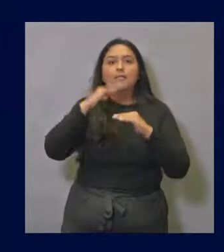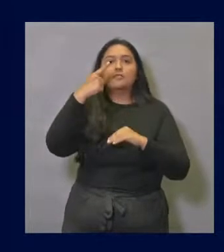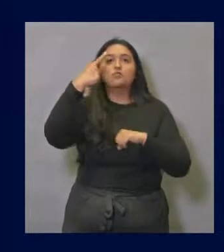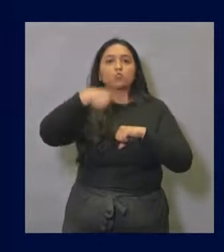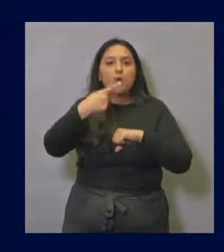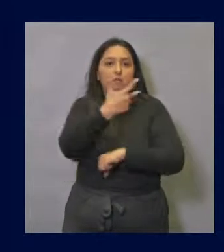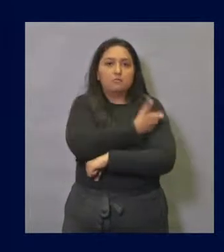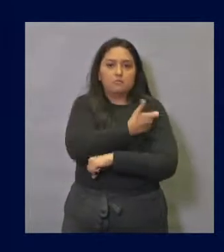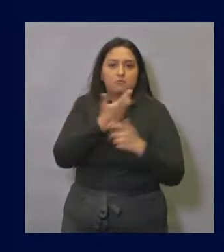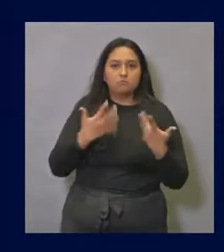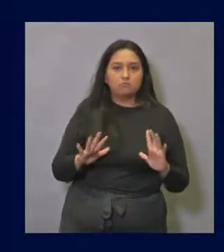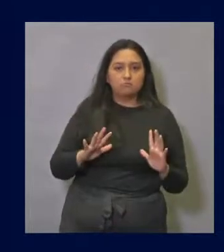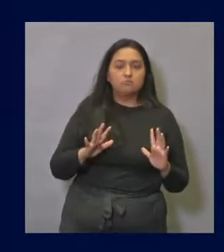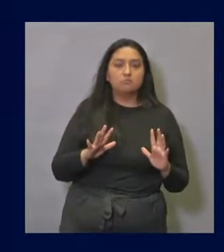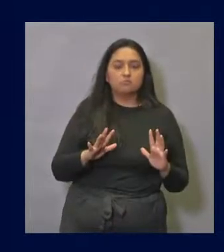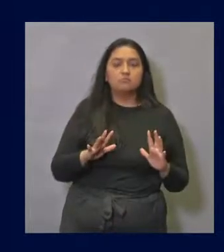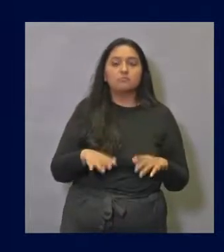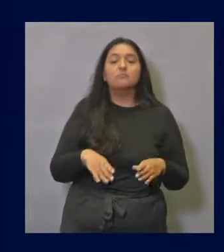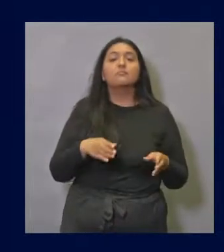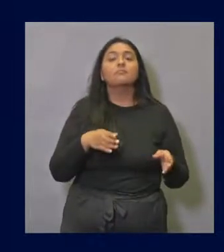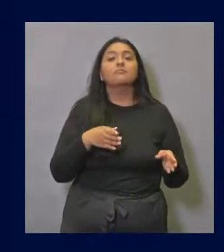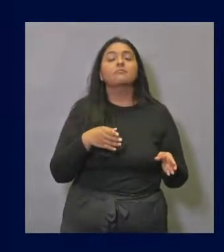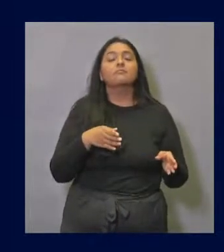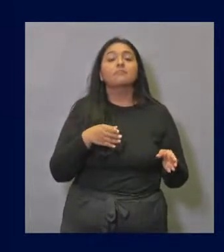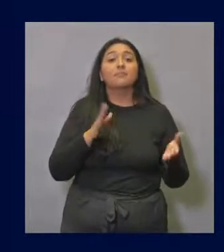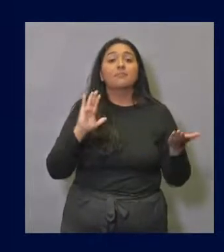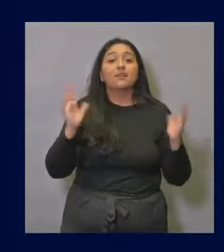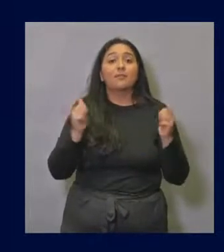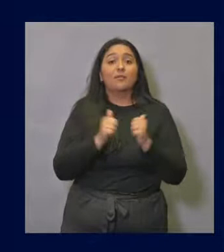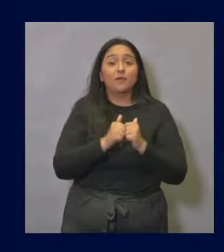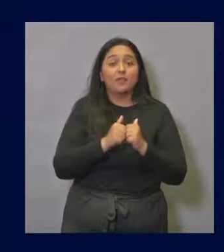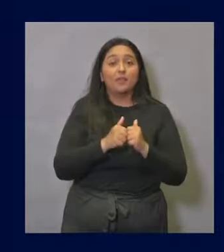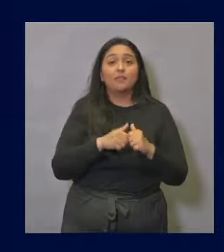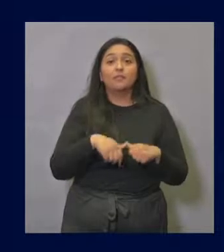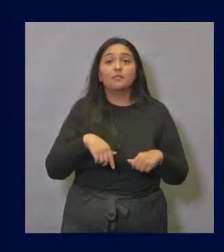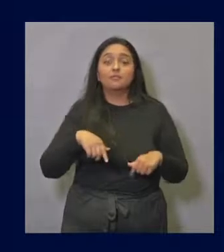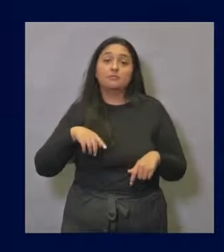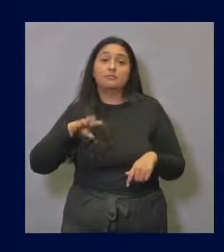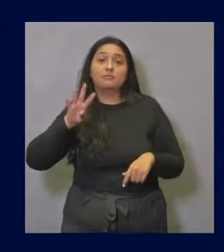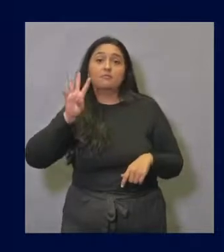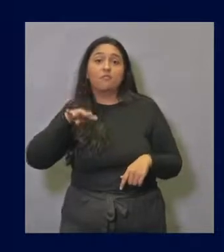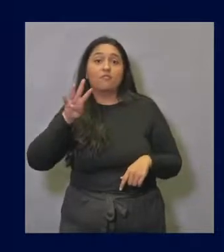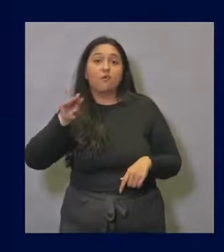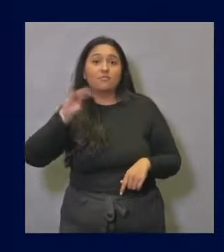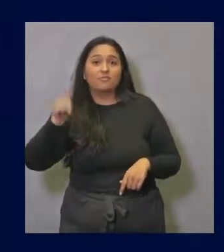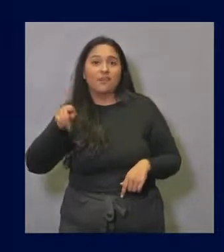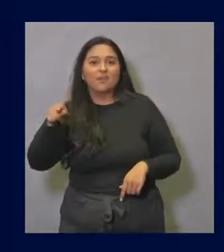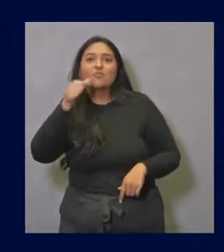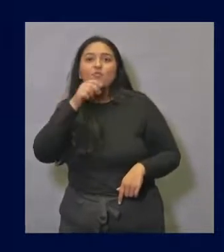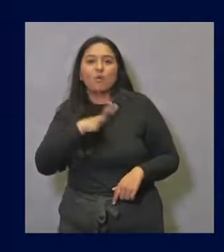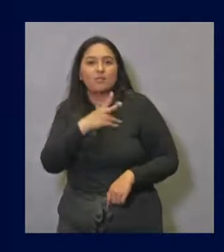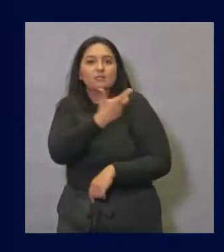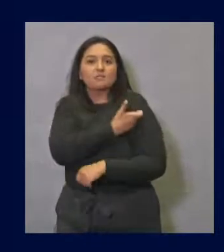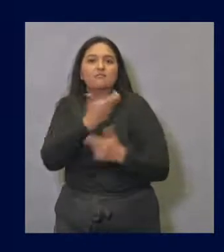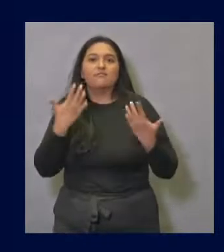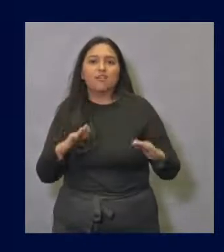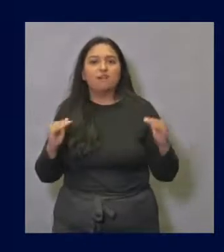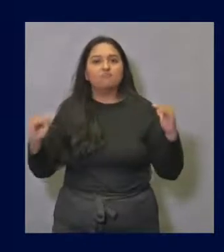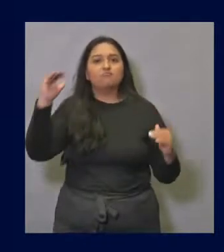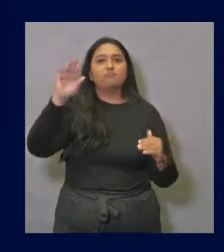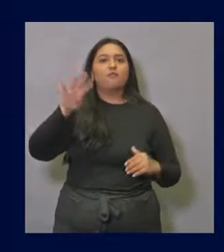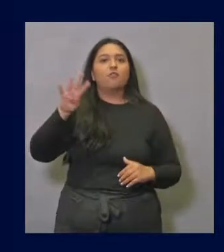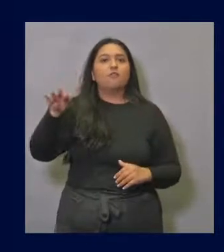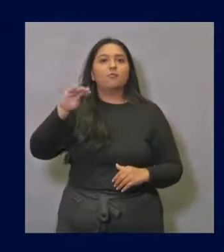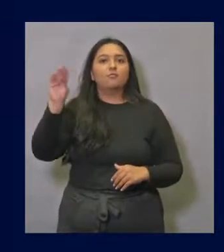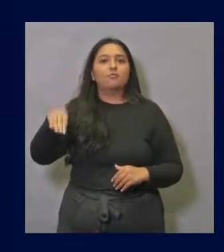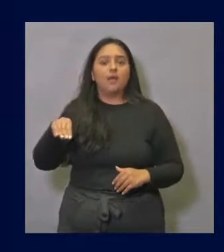hasta el 4 de abril, mientras que lo comparamos con el 44% de mujeres que han recibido al menos una